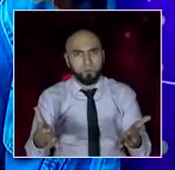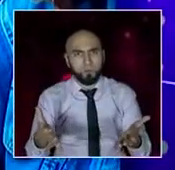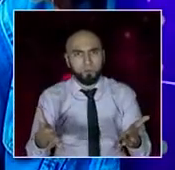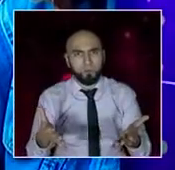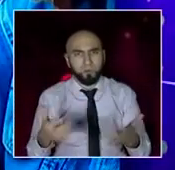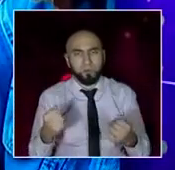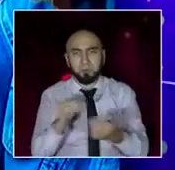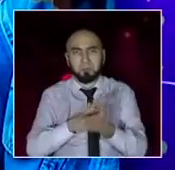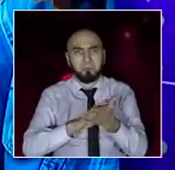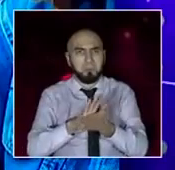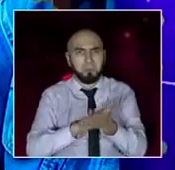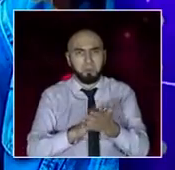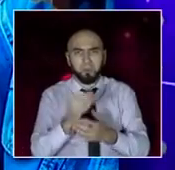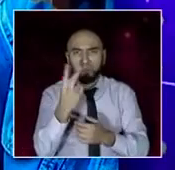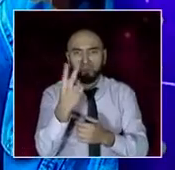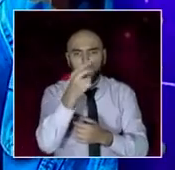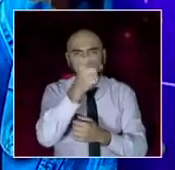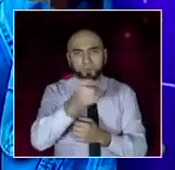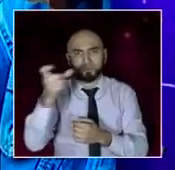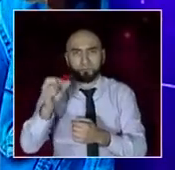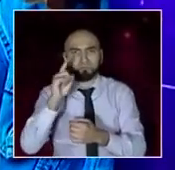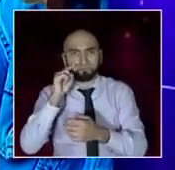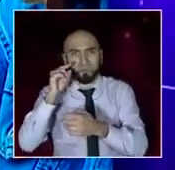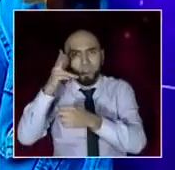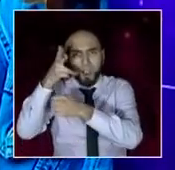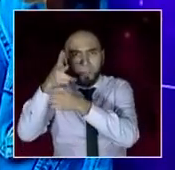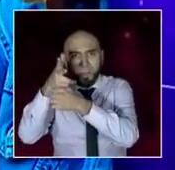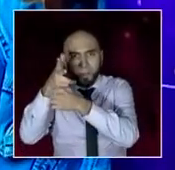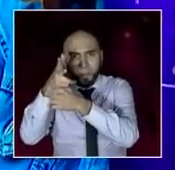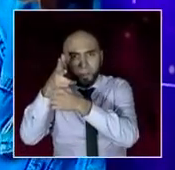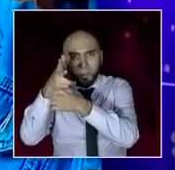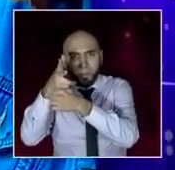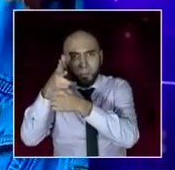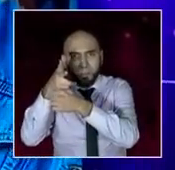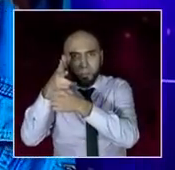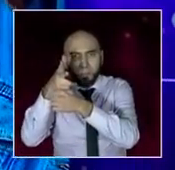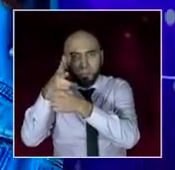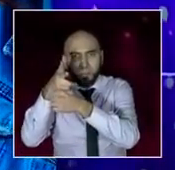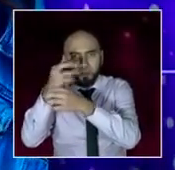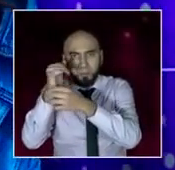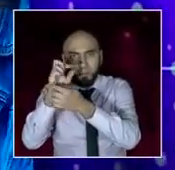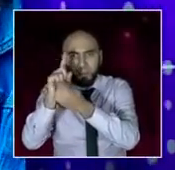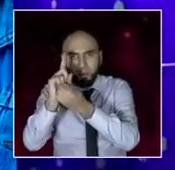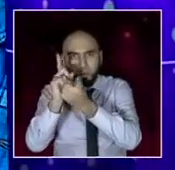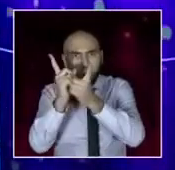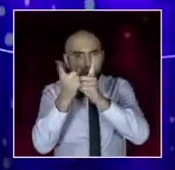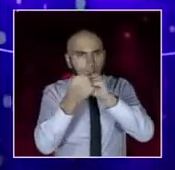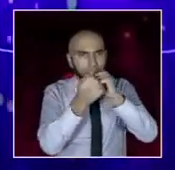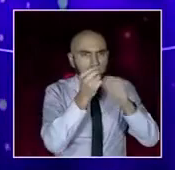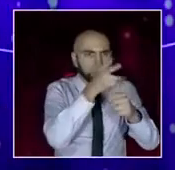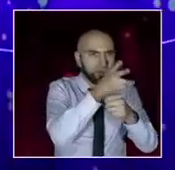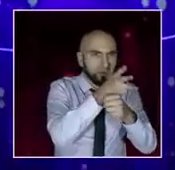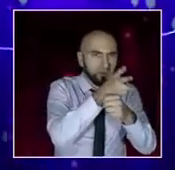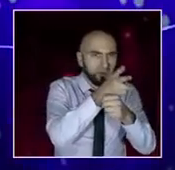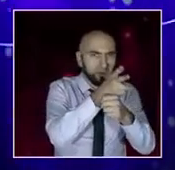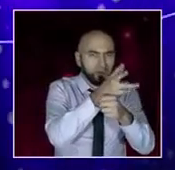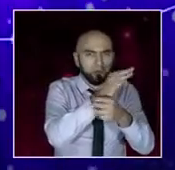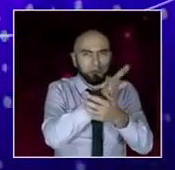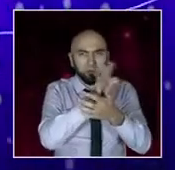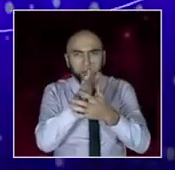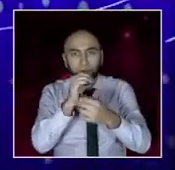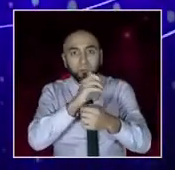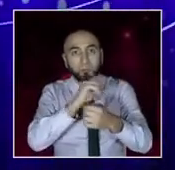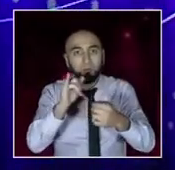tienen una cámara y cambian una alimentación visual y luego se dan la mano, y